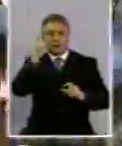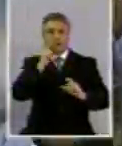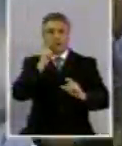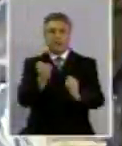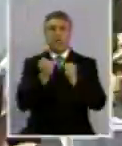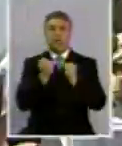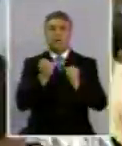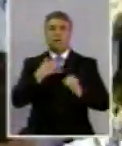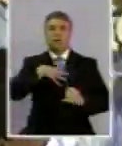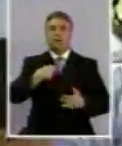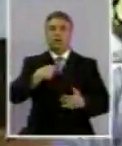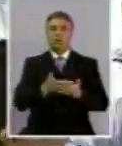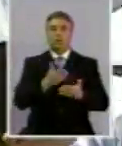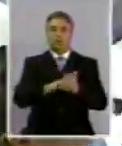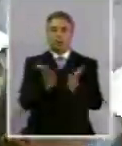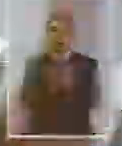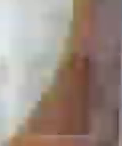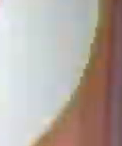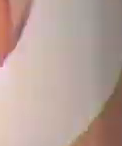colegio.